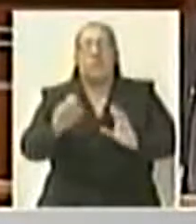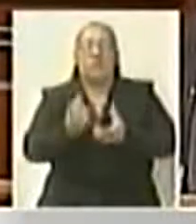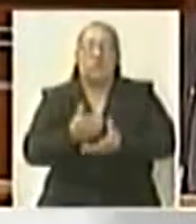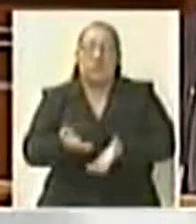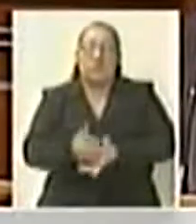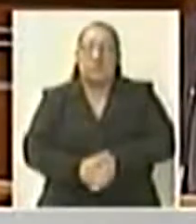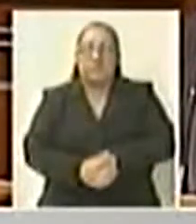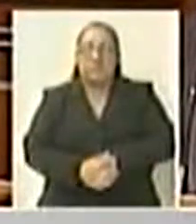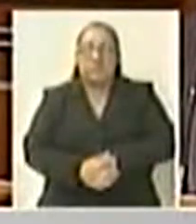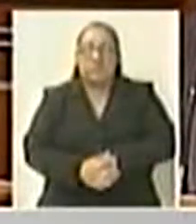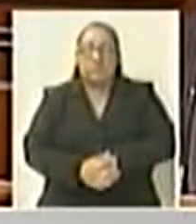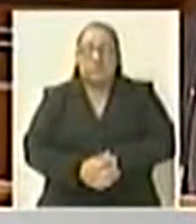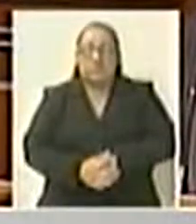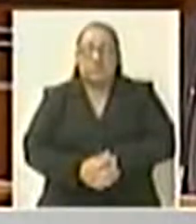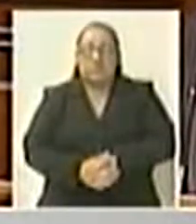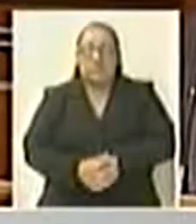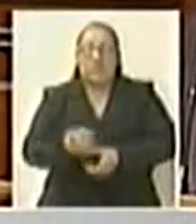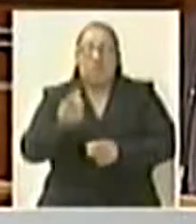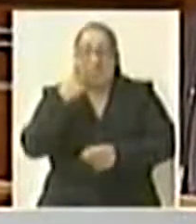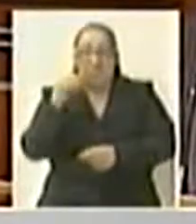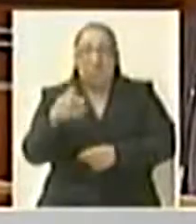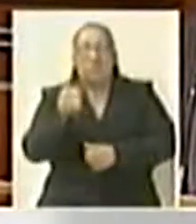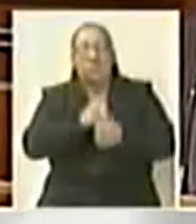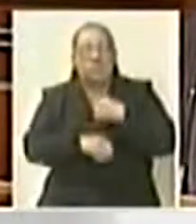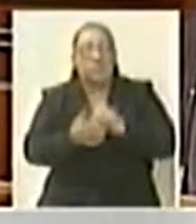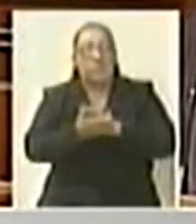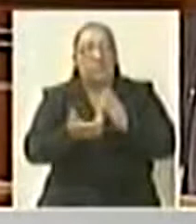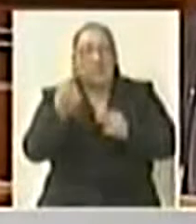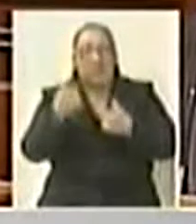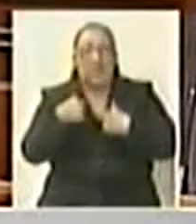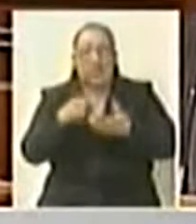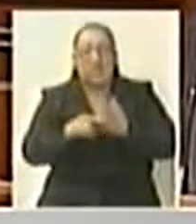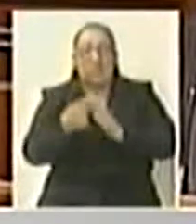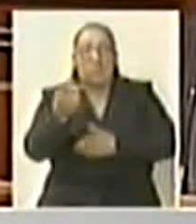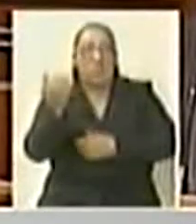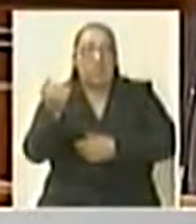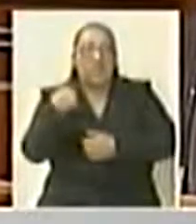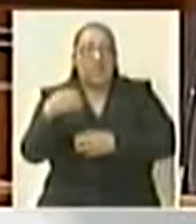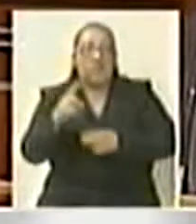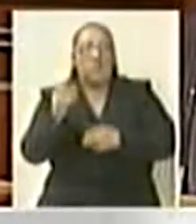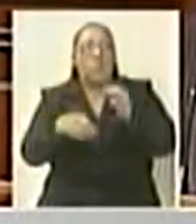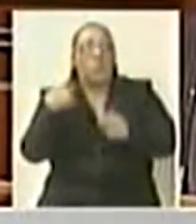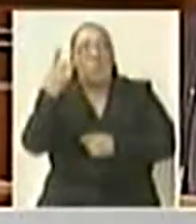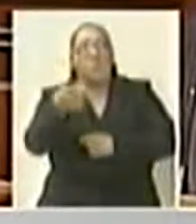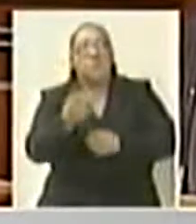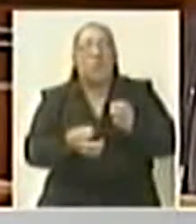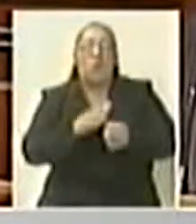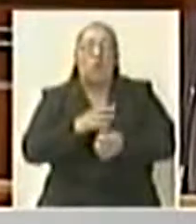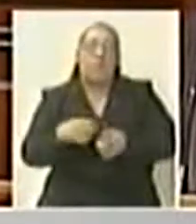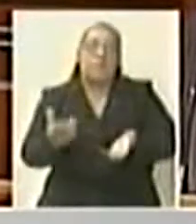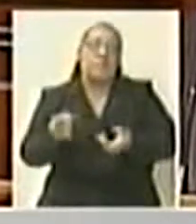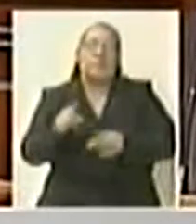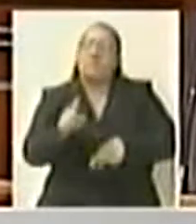Congreso y el pescador sigue pasando penurias. El pescador, para tener una jubilación, tiene que hacer un juicio al Estado. Entonces